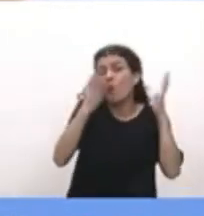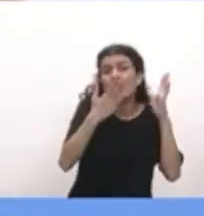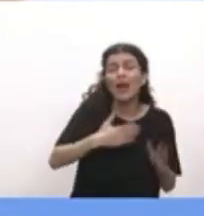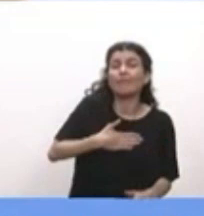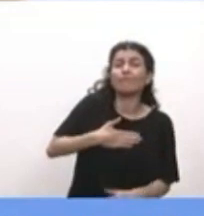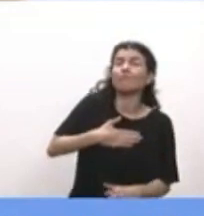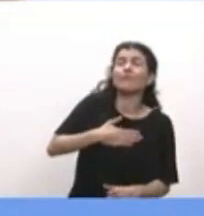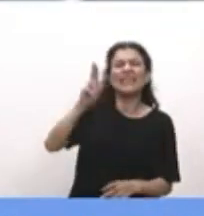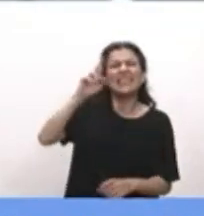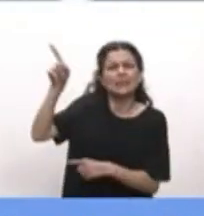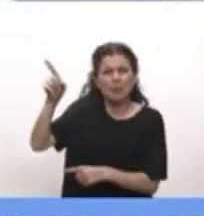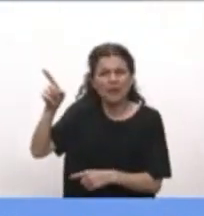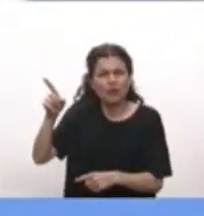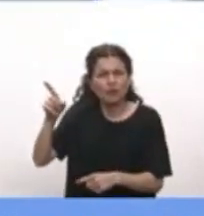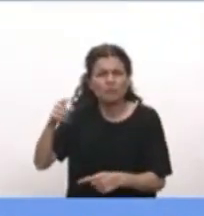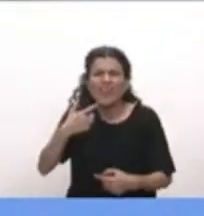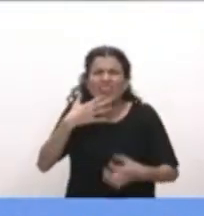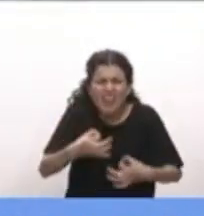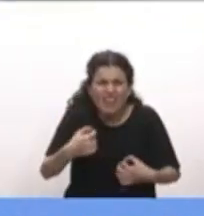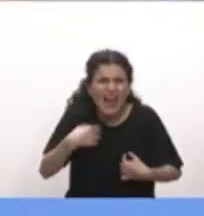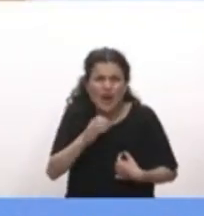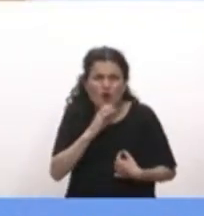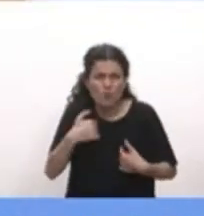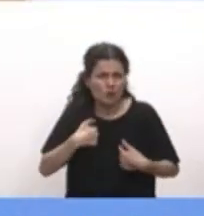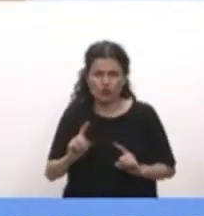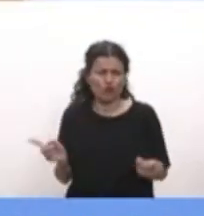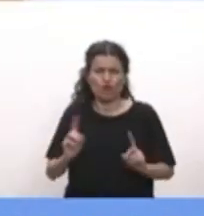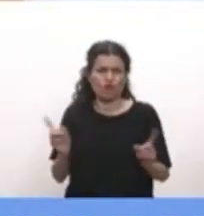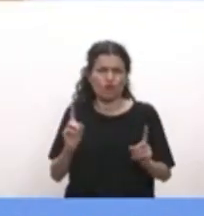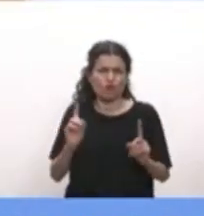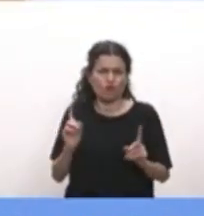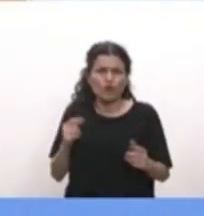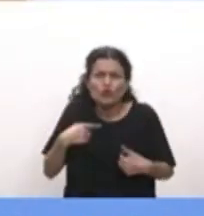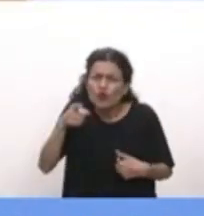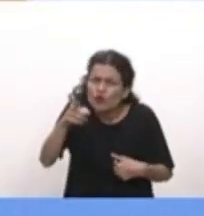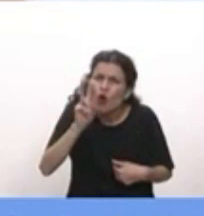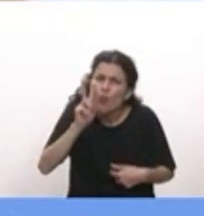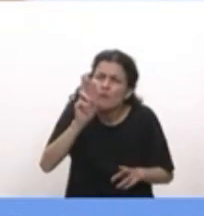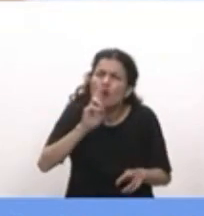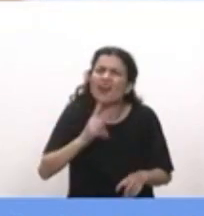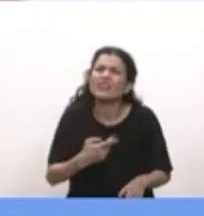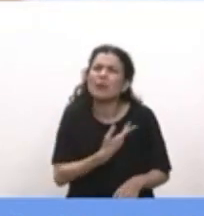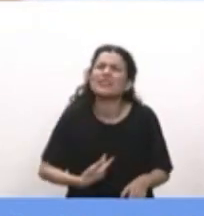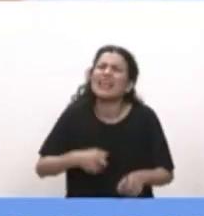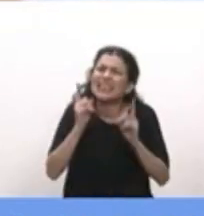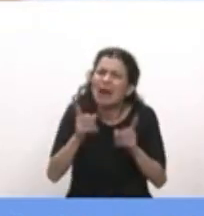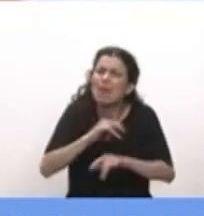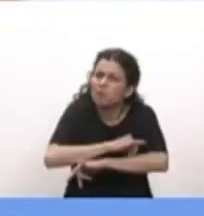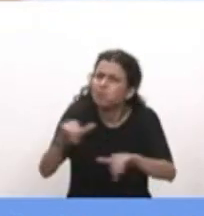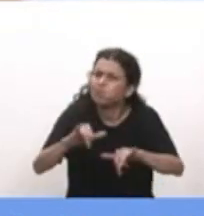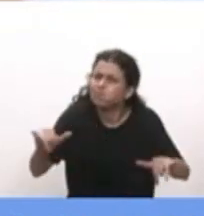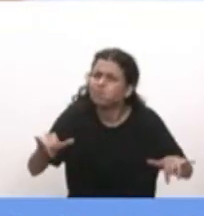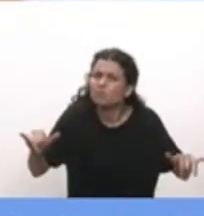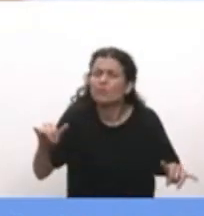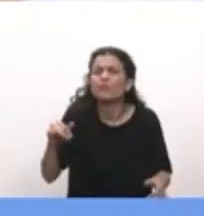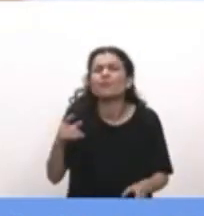FOINA, no me da gracia. La verdad que usted durante toda su campaña dijo que era la primera hija